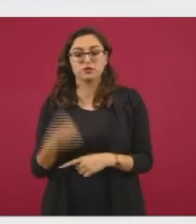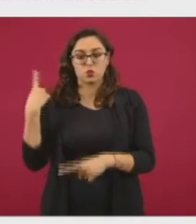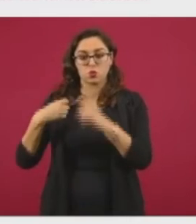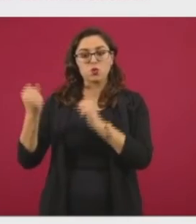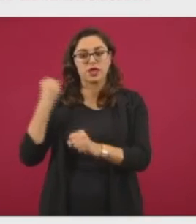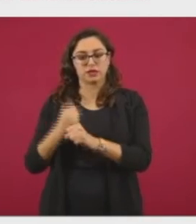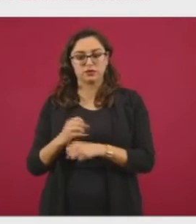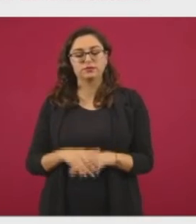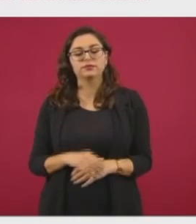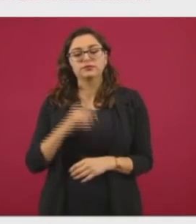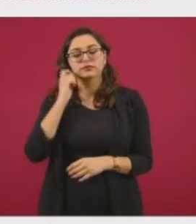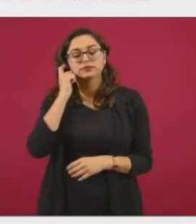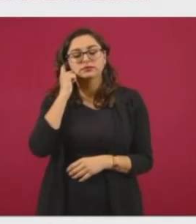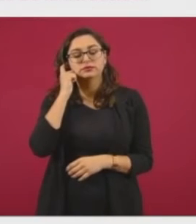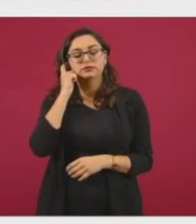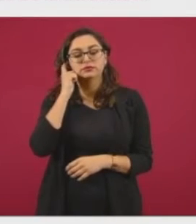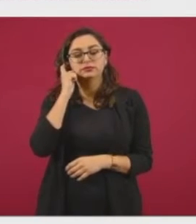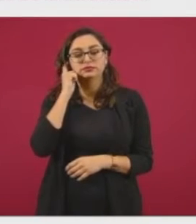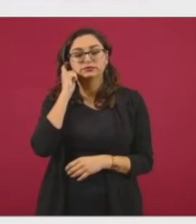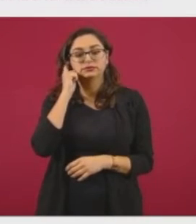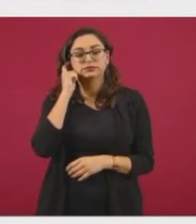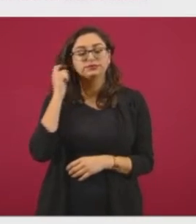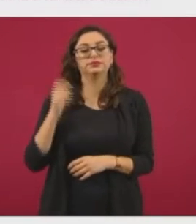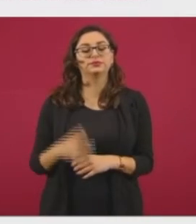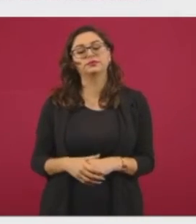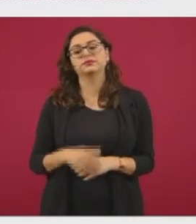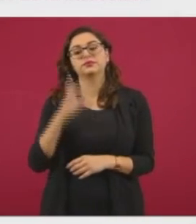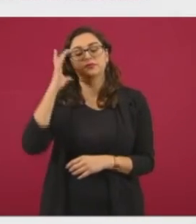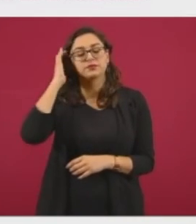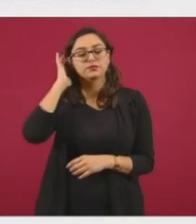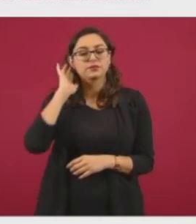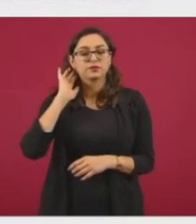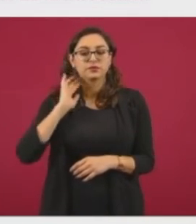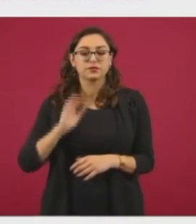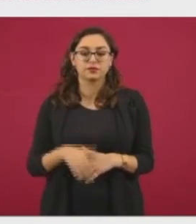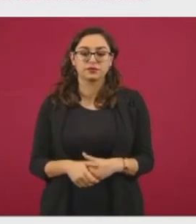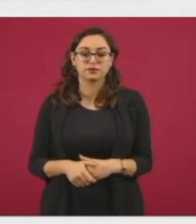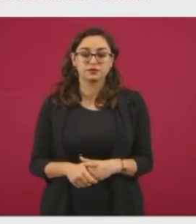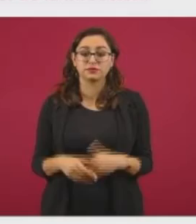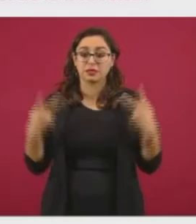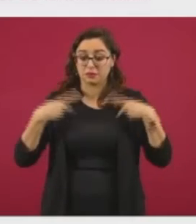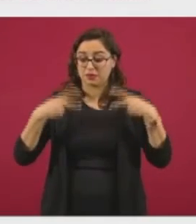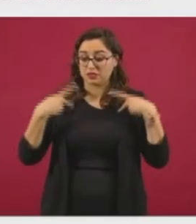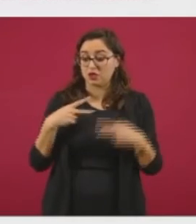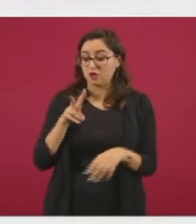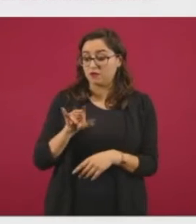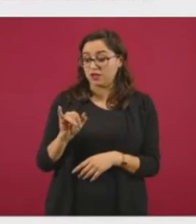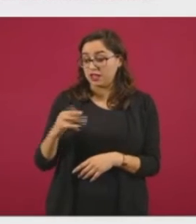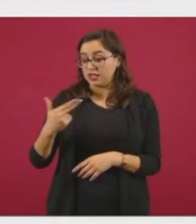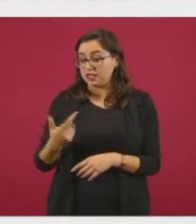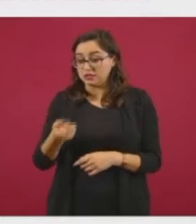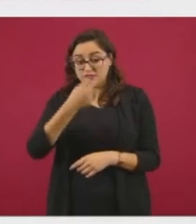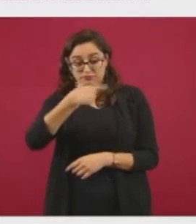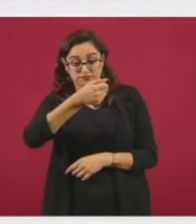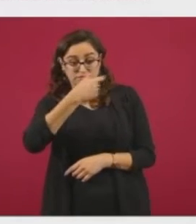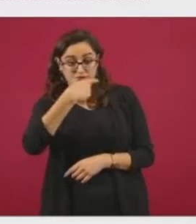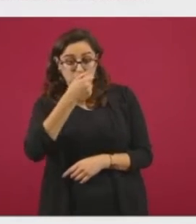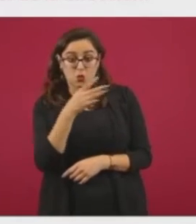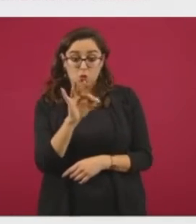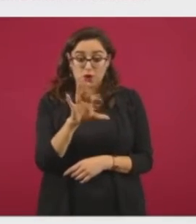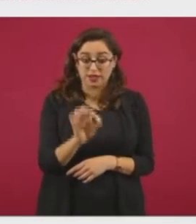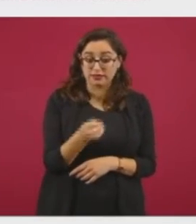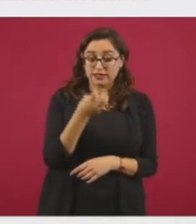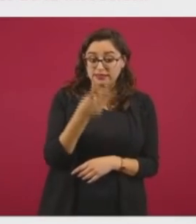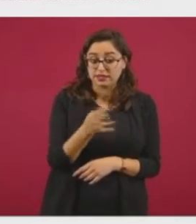El porcentaje de personas con infección por el VIH en tratamiento antirretroviral aumentó del 43%